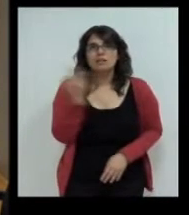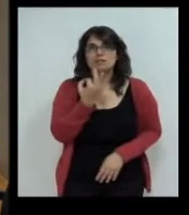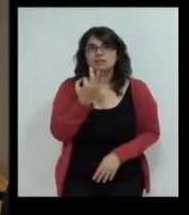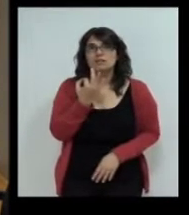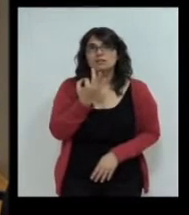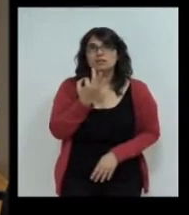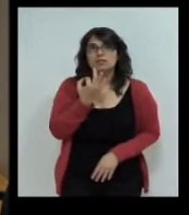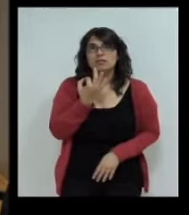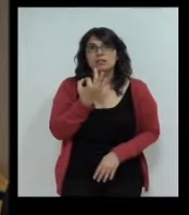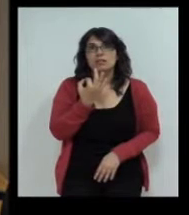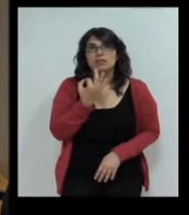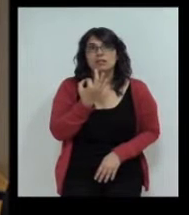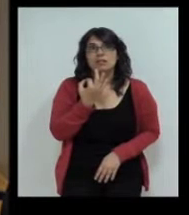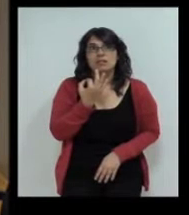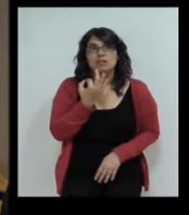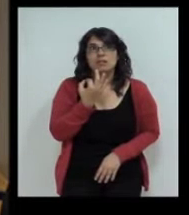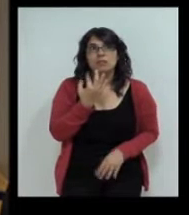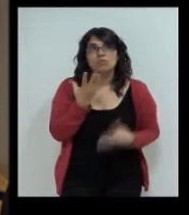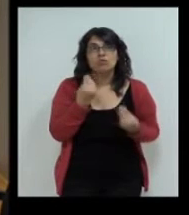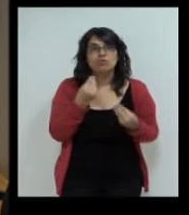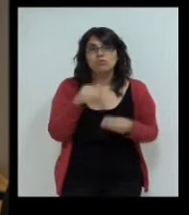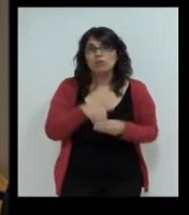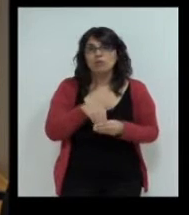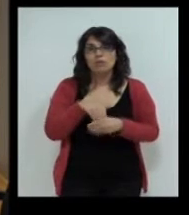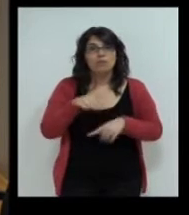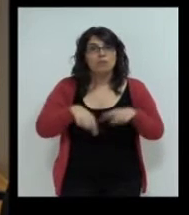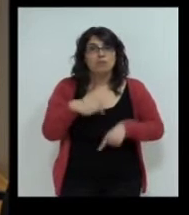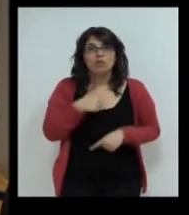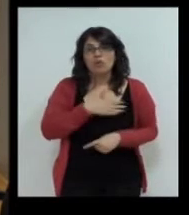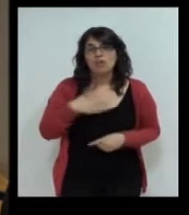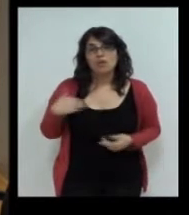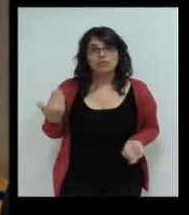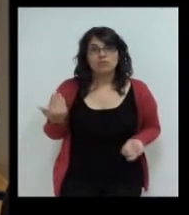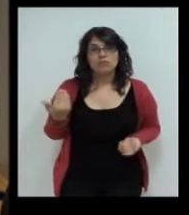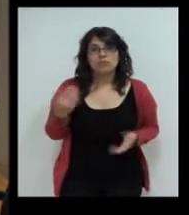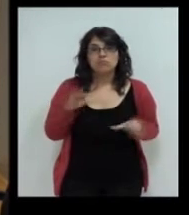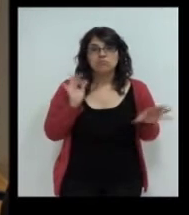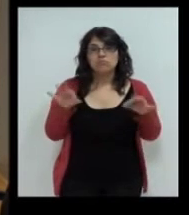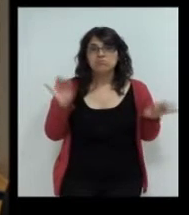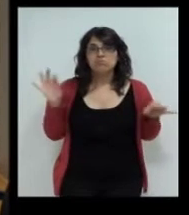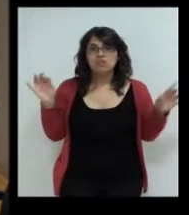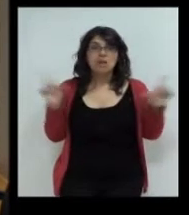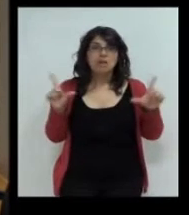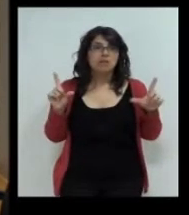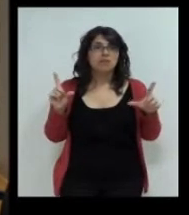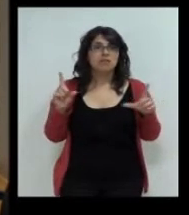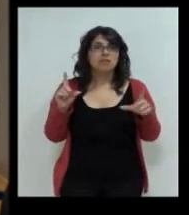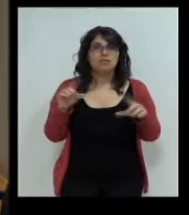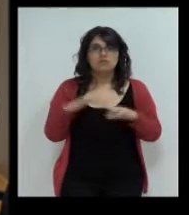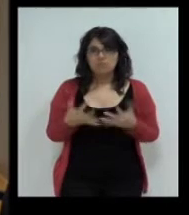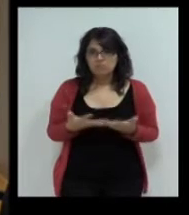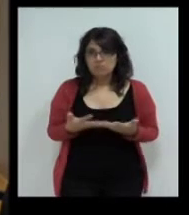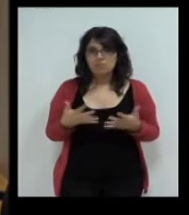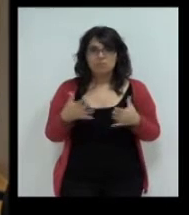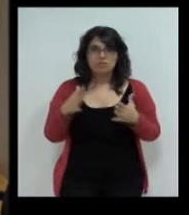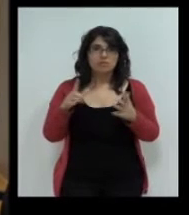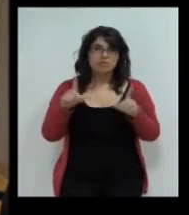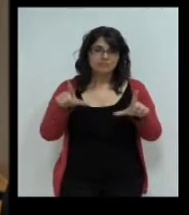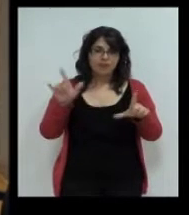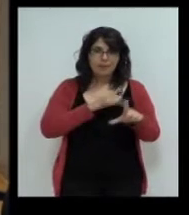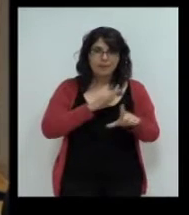disposición cantidad ingente de contenidos, pero no en el dispositivo tradicional, sino en tabletas, en teléfonos